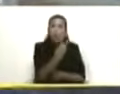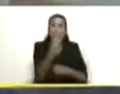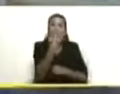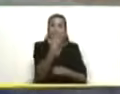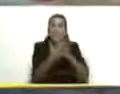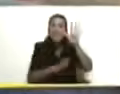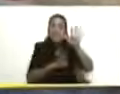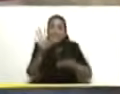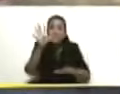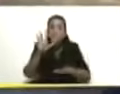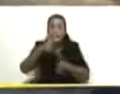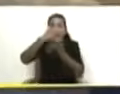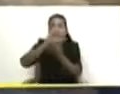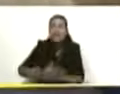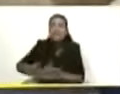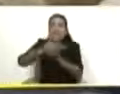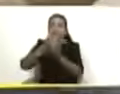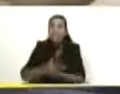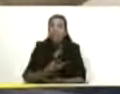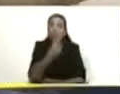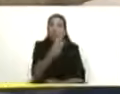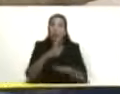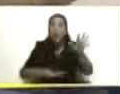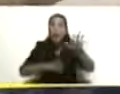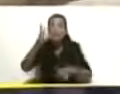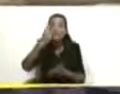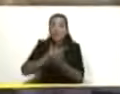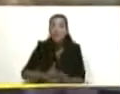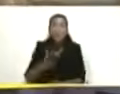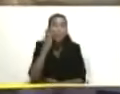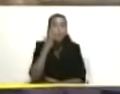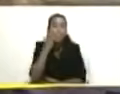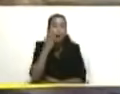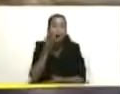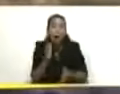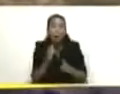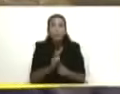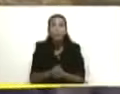215 kilos. Una madre con su lechoncito.